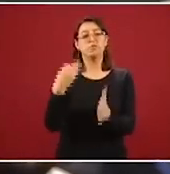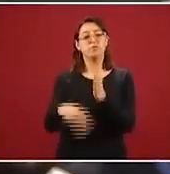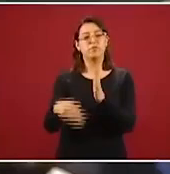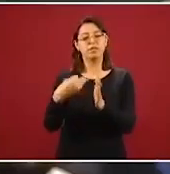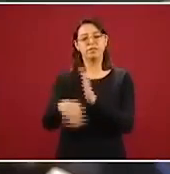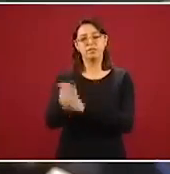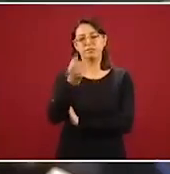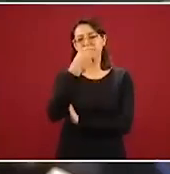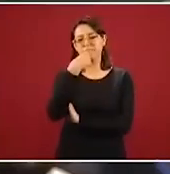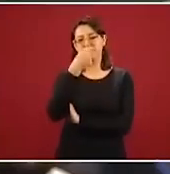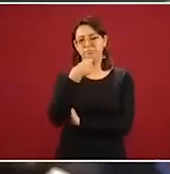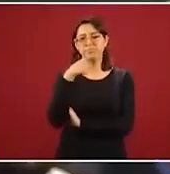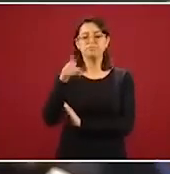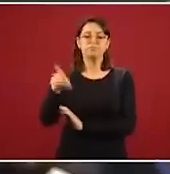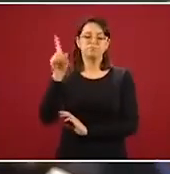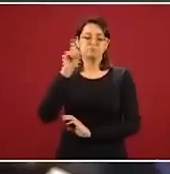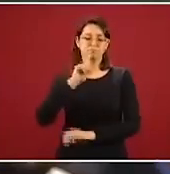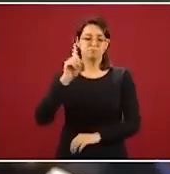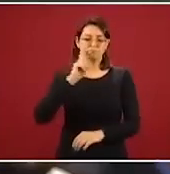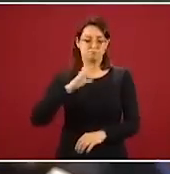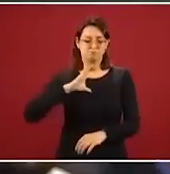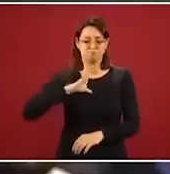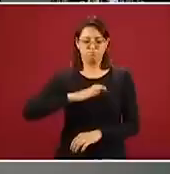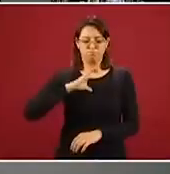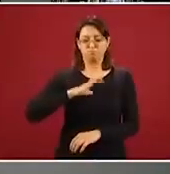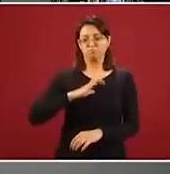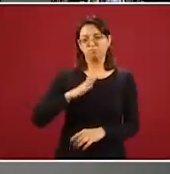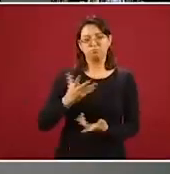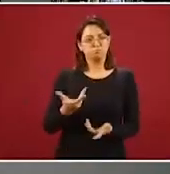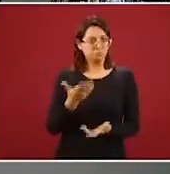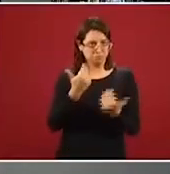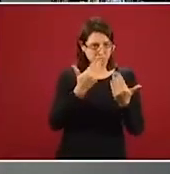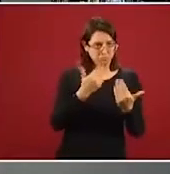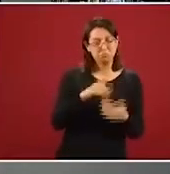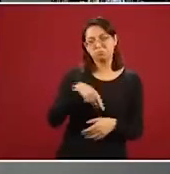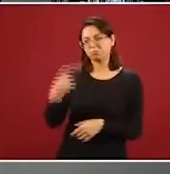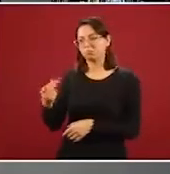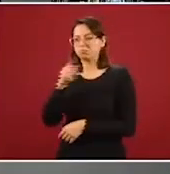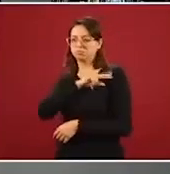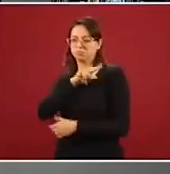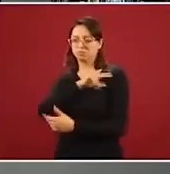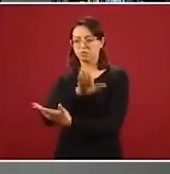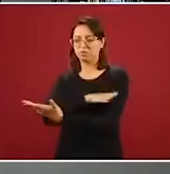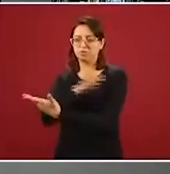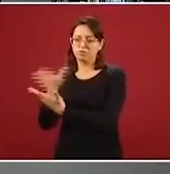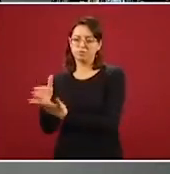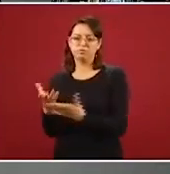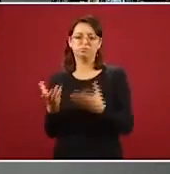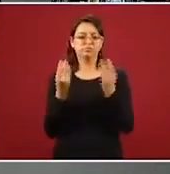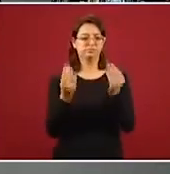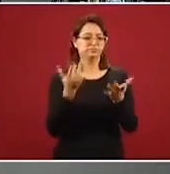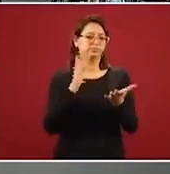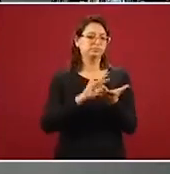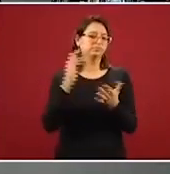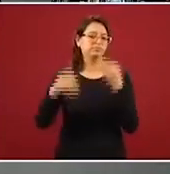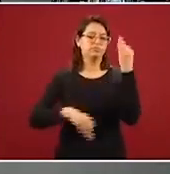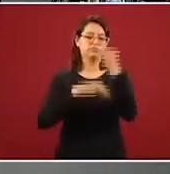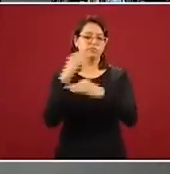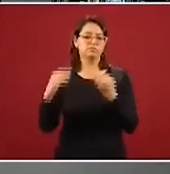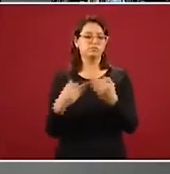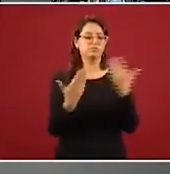tuvo que hacerse quimioterapia de manera privada. Muchas gracias a todos. A ver, Hugo, y